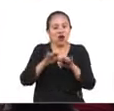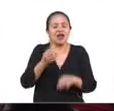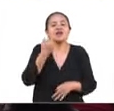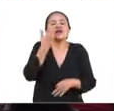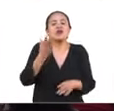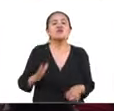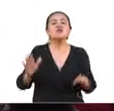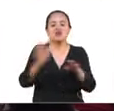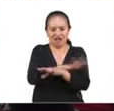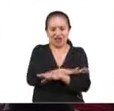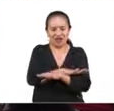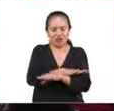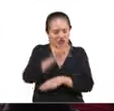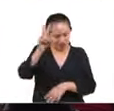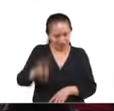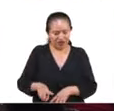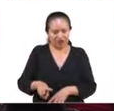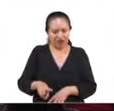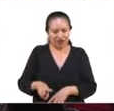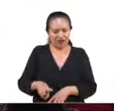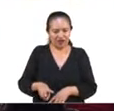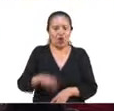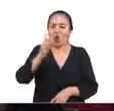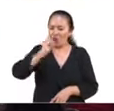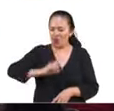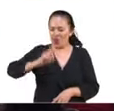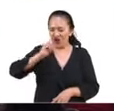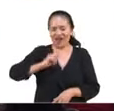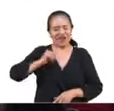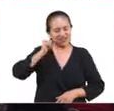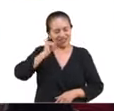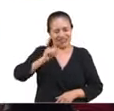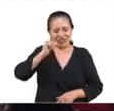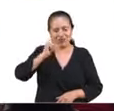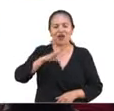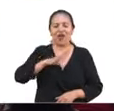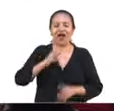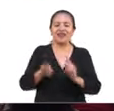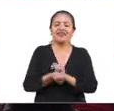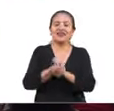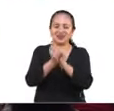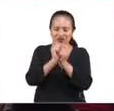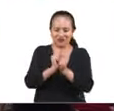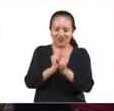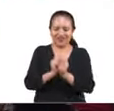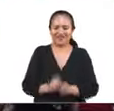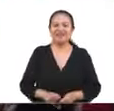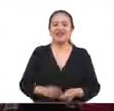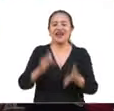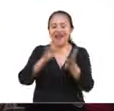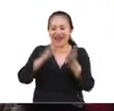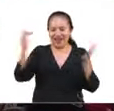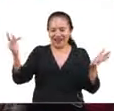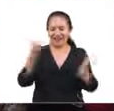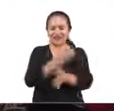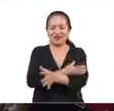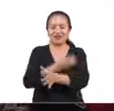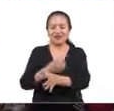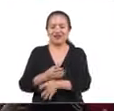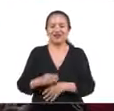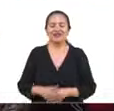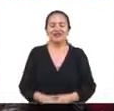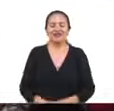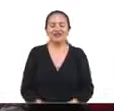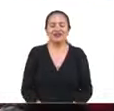cambio verdadero. Sin mujeres no habrá transformación. Muchísimas gracias, compañeras y compañeros.